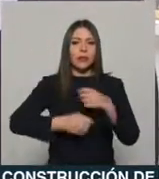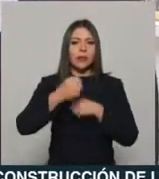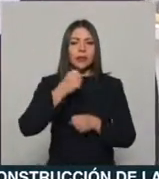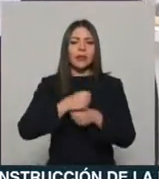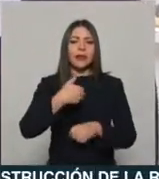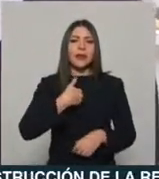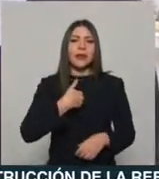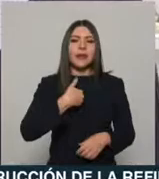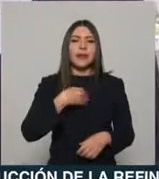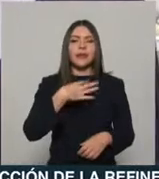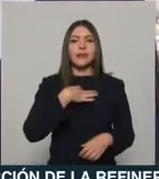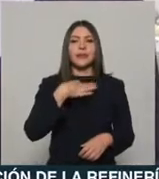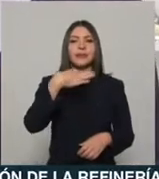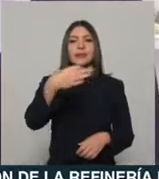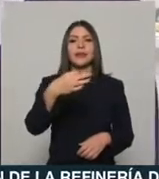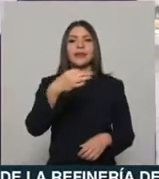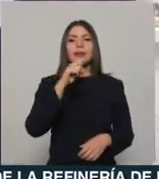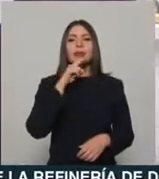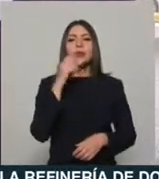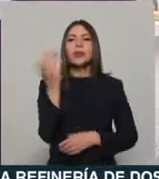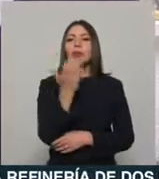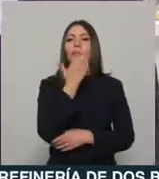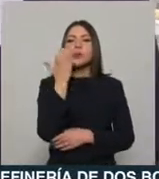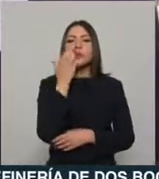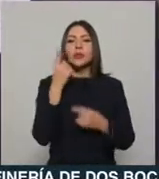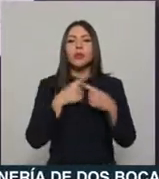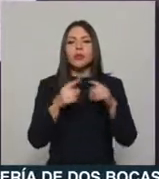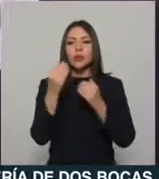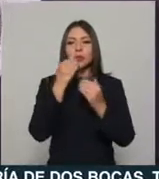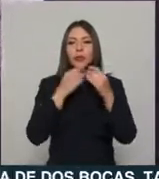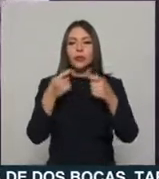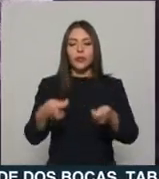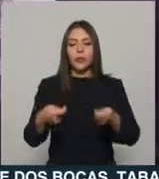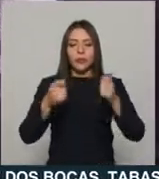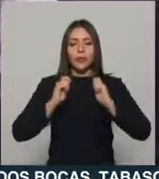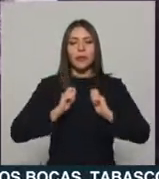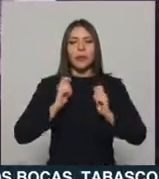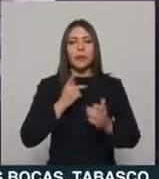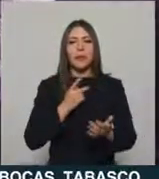cuestión tradiciones y gastronómico y me dieron el premio, la Quality